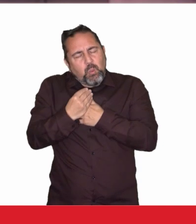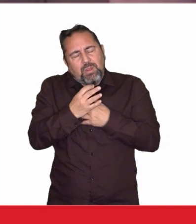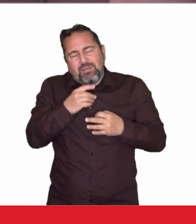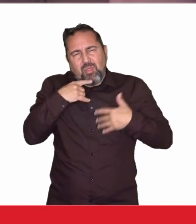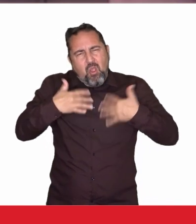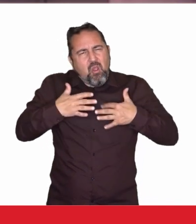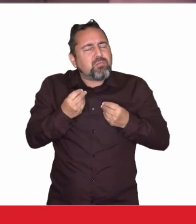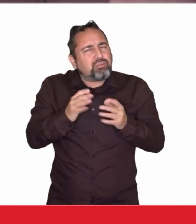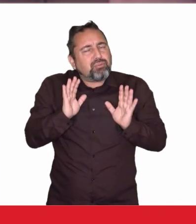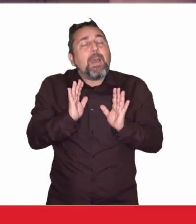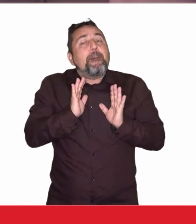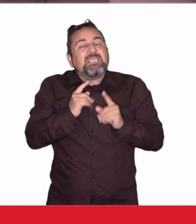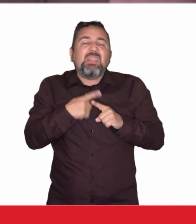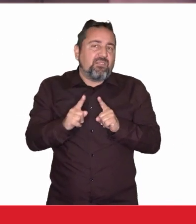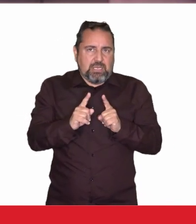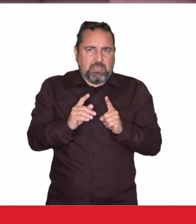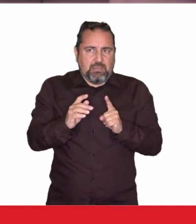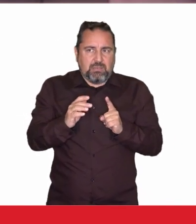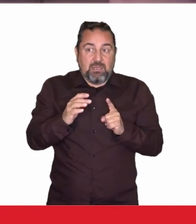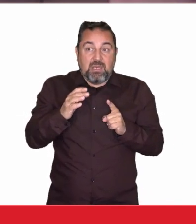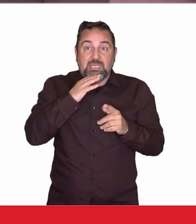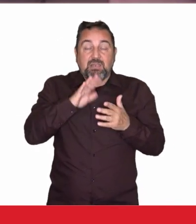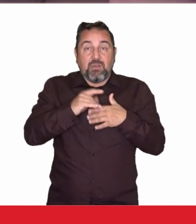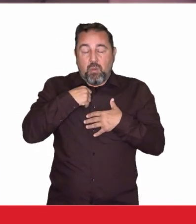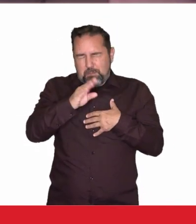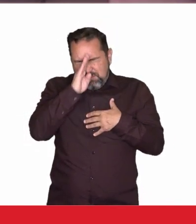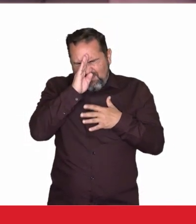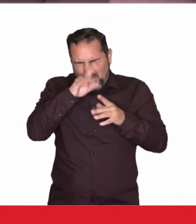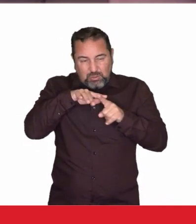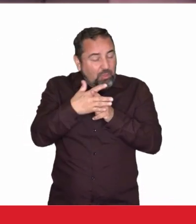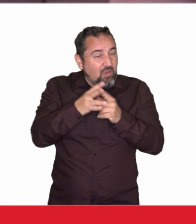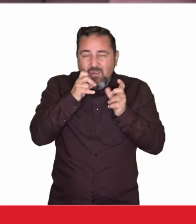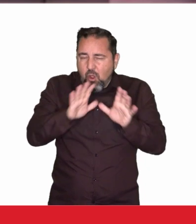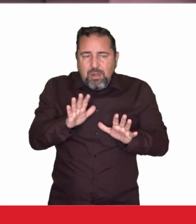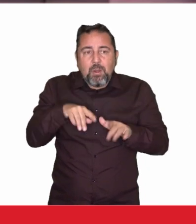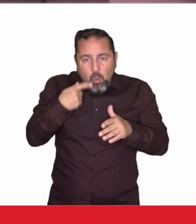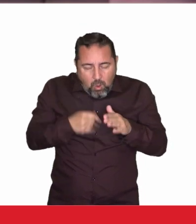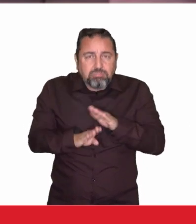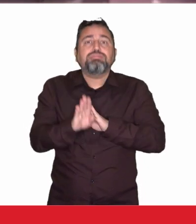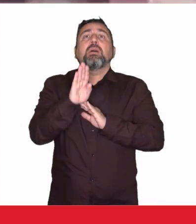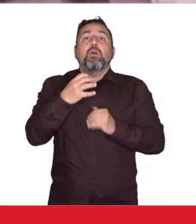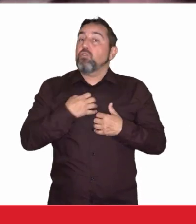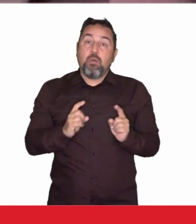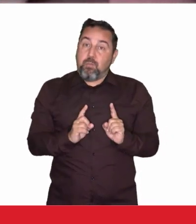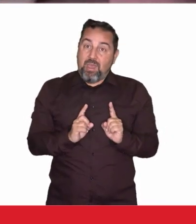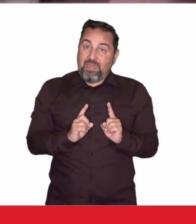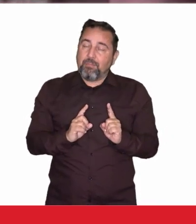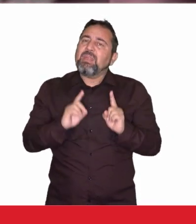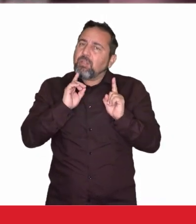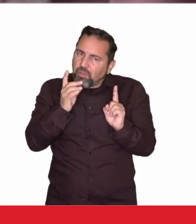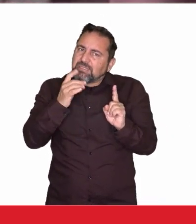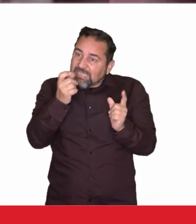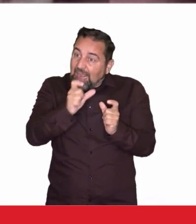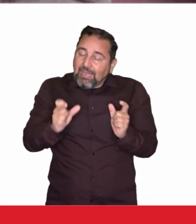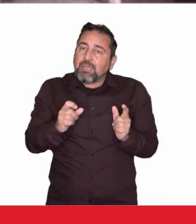en las rodillas que haya que estar curando. Pero eso es muy diferente a pegarte un trastazo del que no te puedas levantar. Entonces,